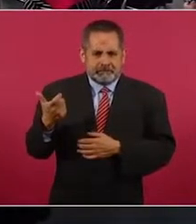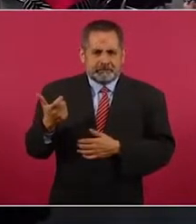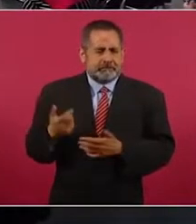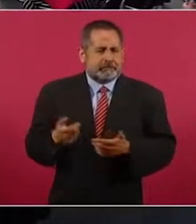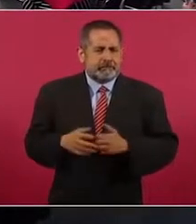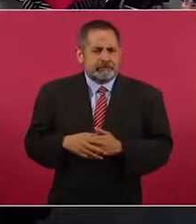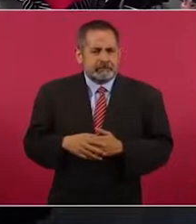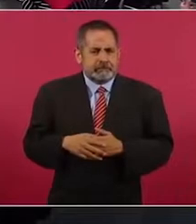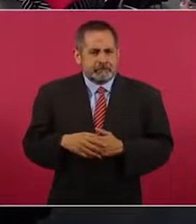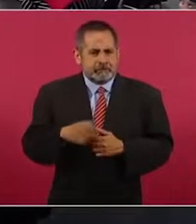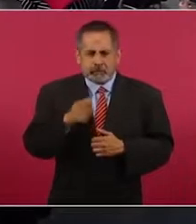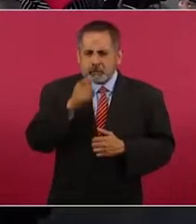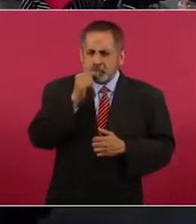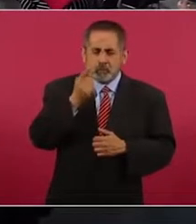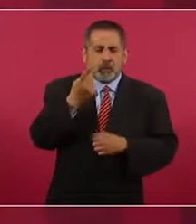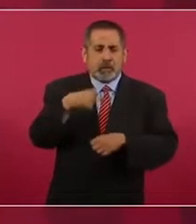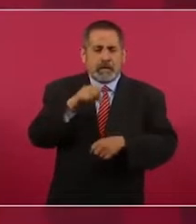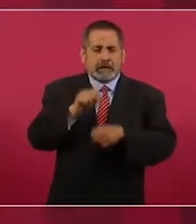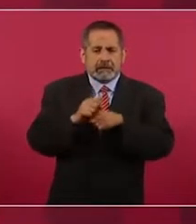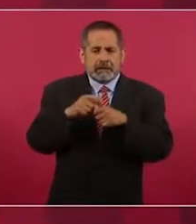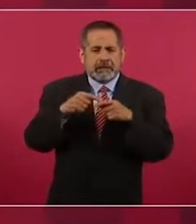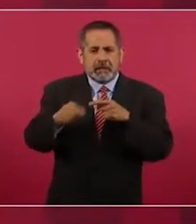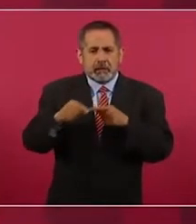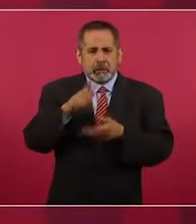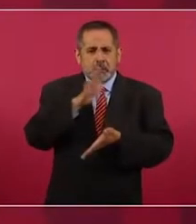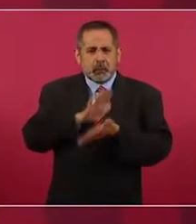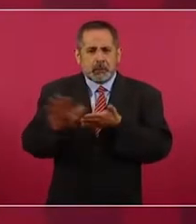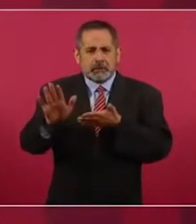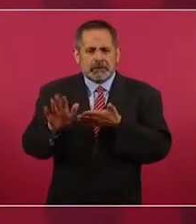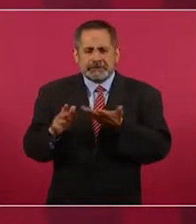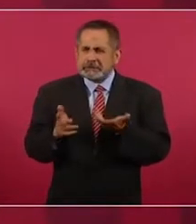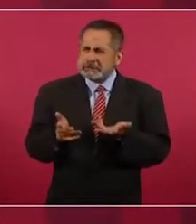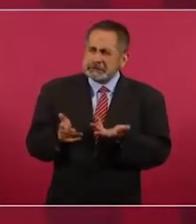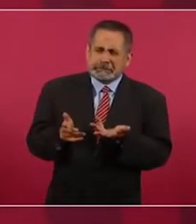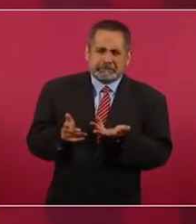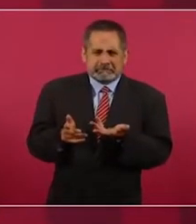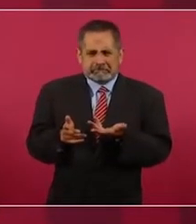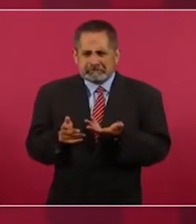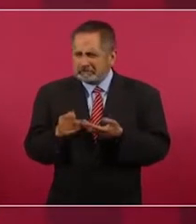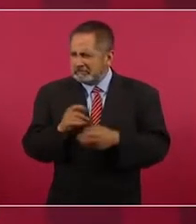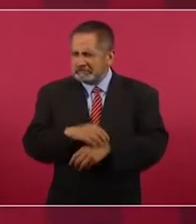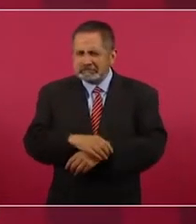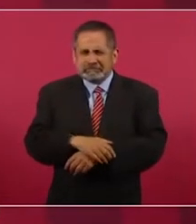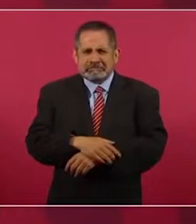Se lo consumen en una semana. O sea que nada más de